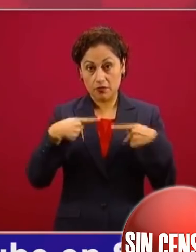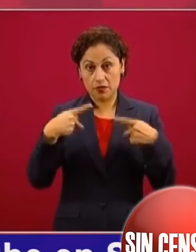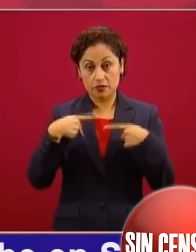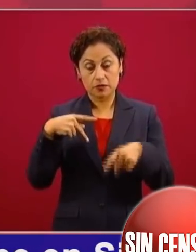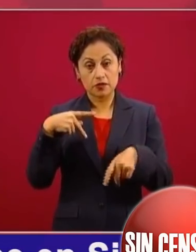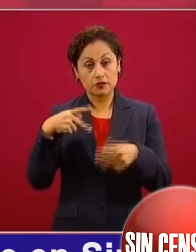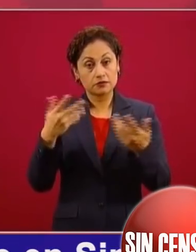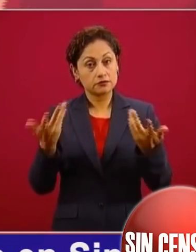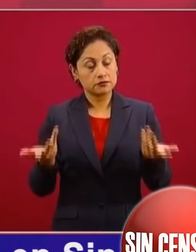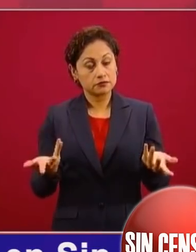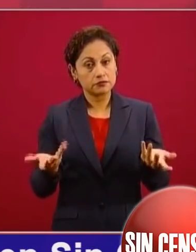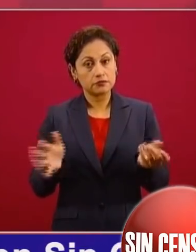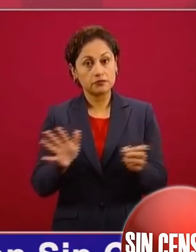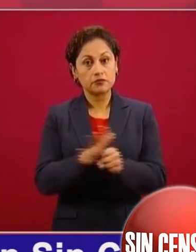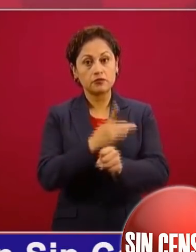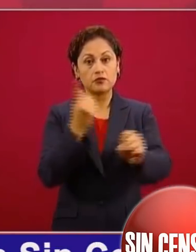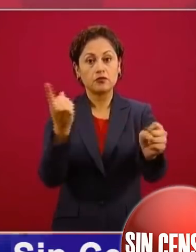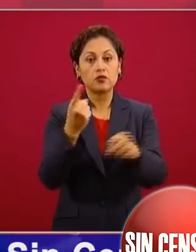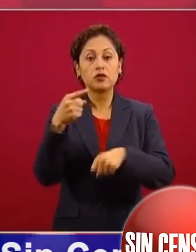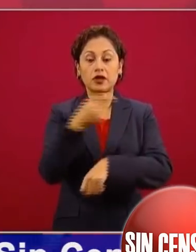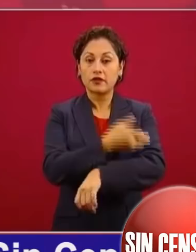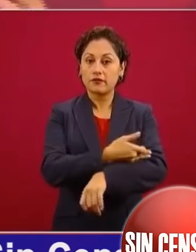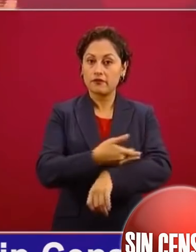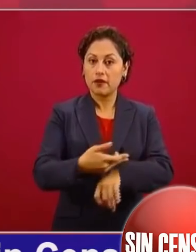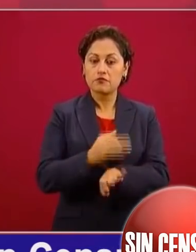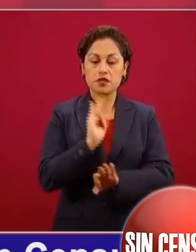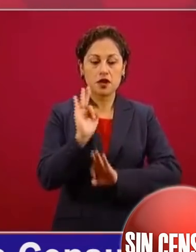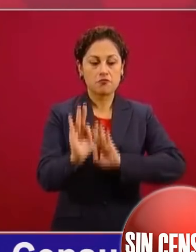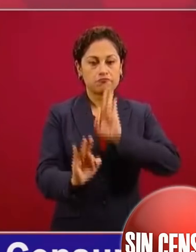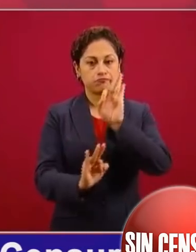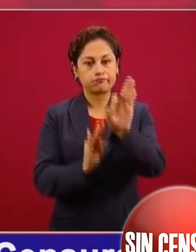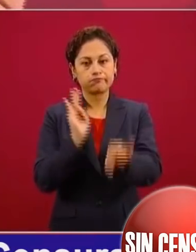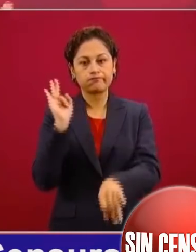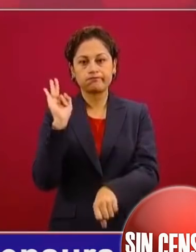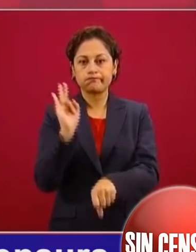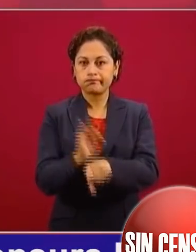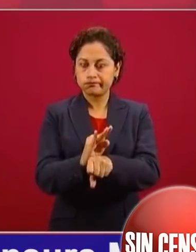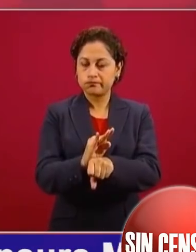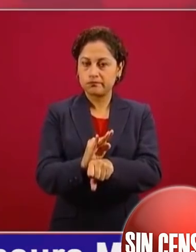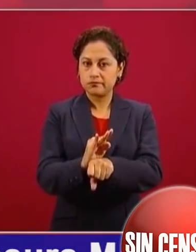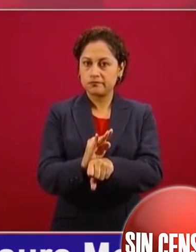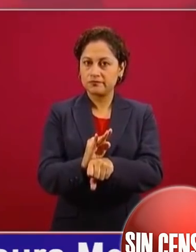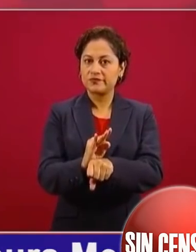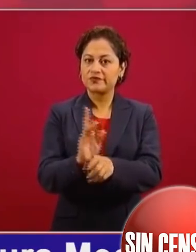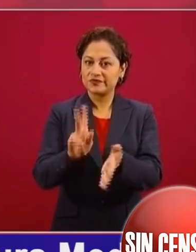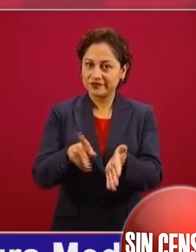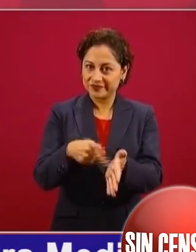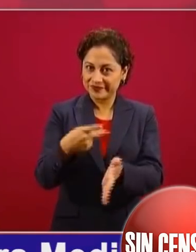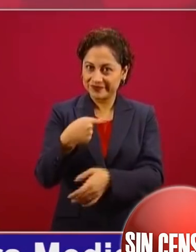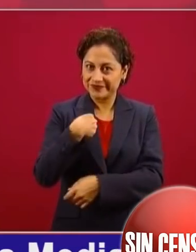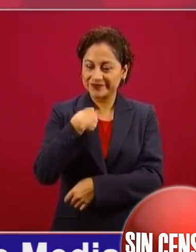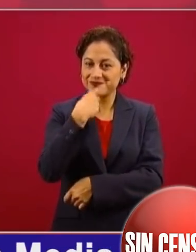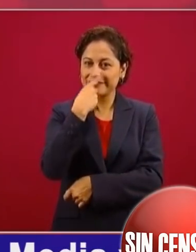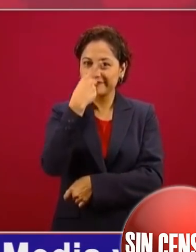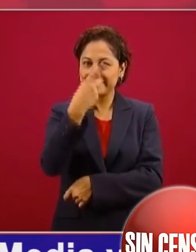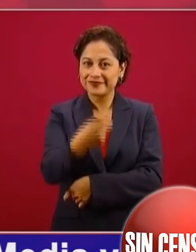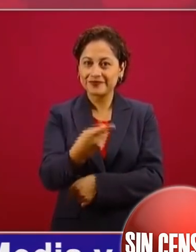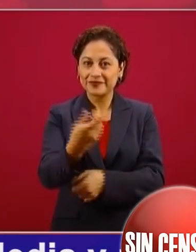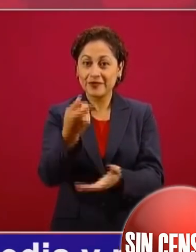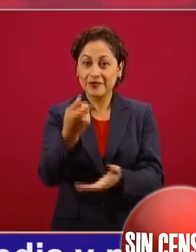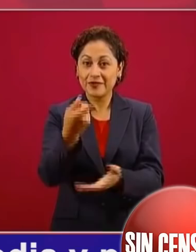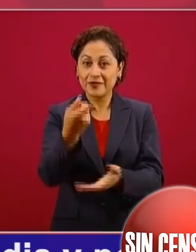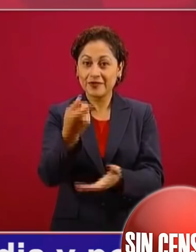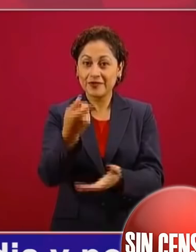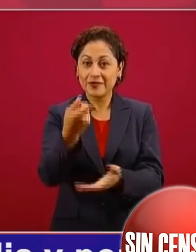por la familia, vuelvo a lo mismo, la fraternidad, de las familias mexicanas